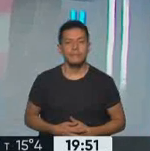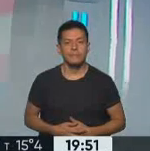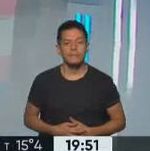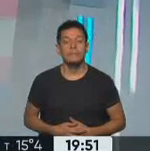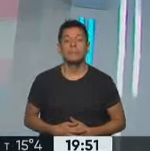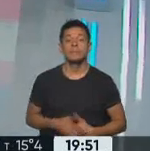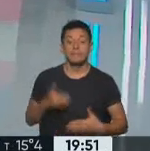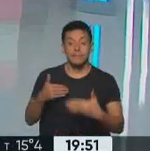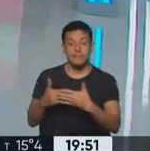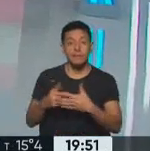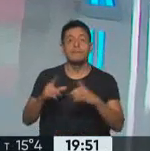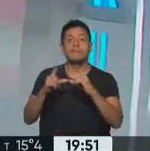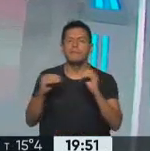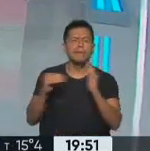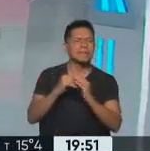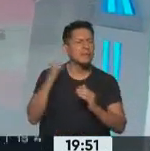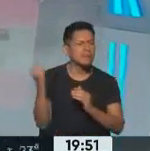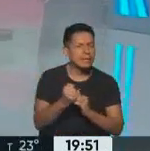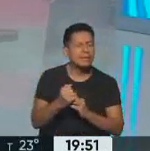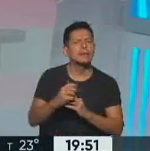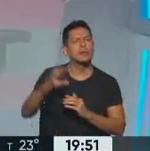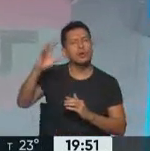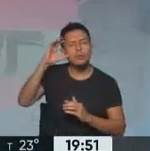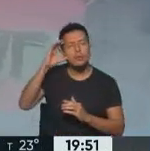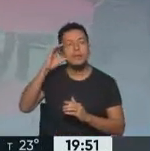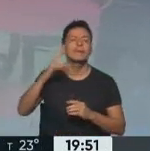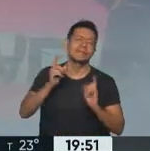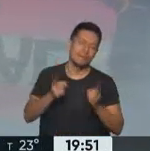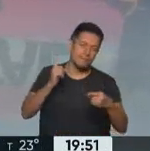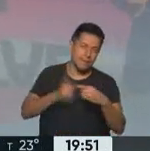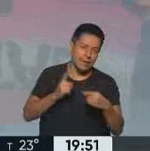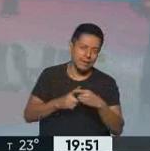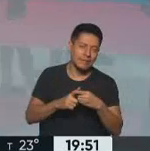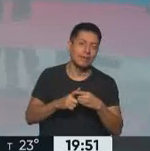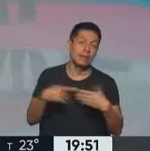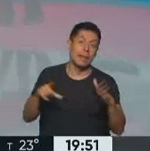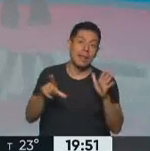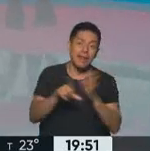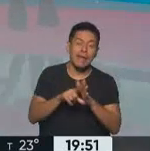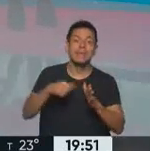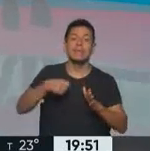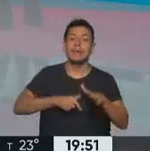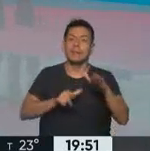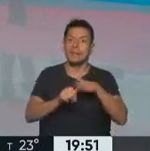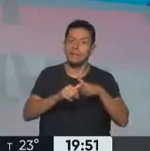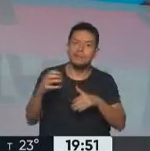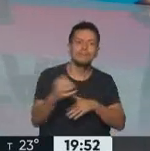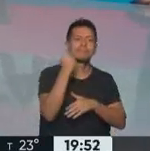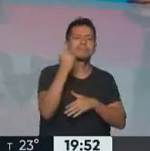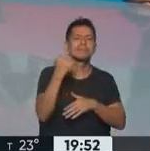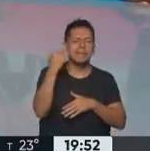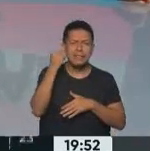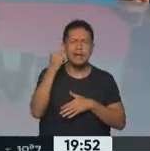Se acerca una fecha de conmemoración, más allá de la celebración, por supuesto, del alcance de la Ley de Identidad de Género, que ya está por